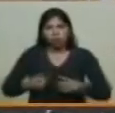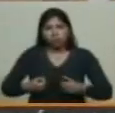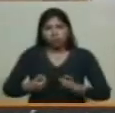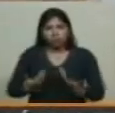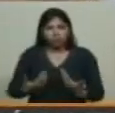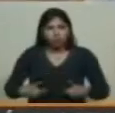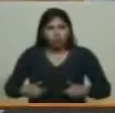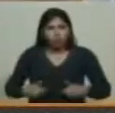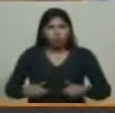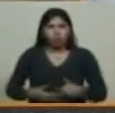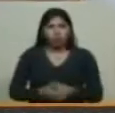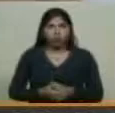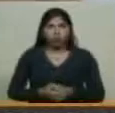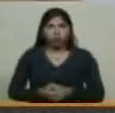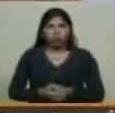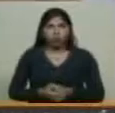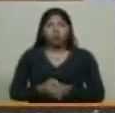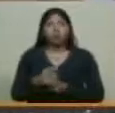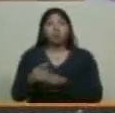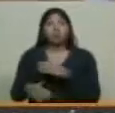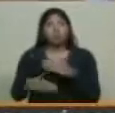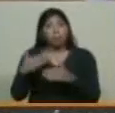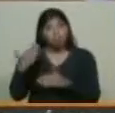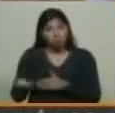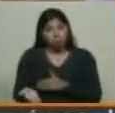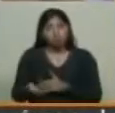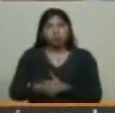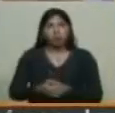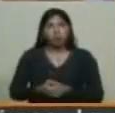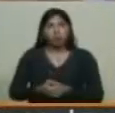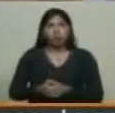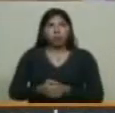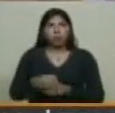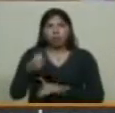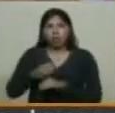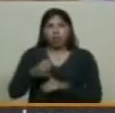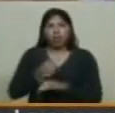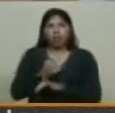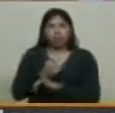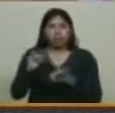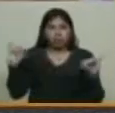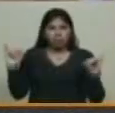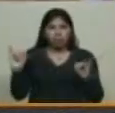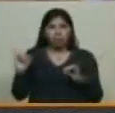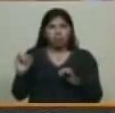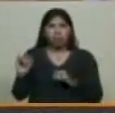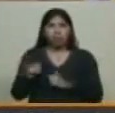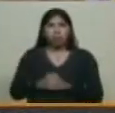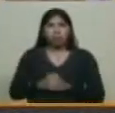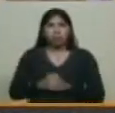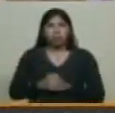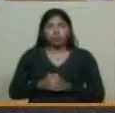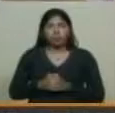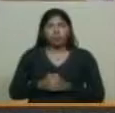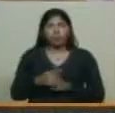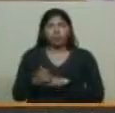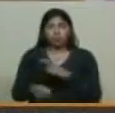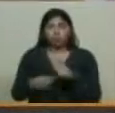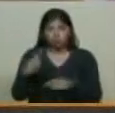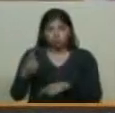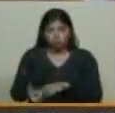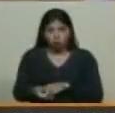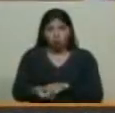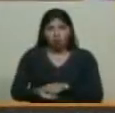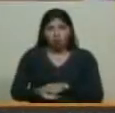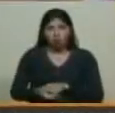español, luego por la lucha en favor de la independencia y posteriormente en el año 89 al ser pionera en las